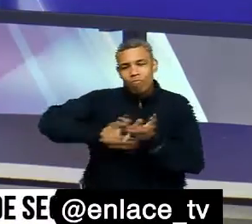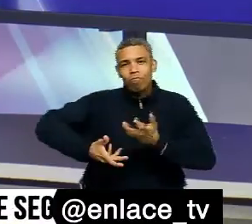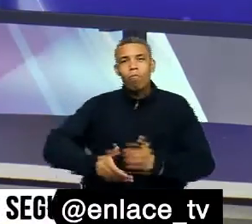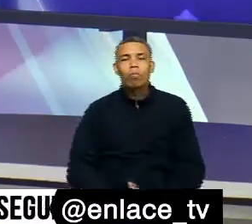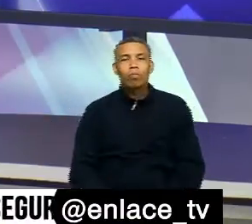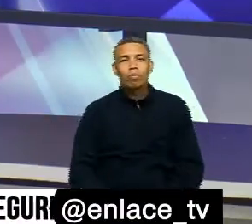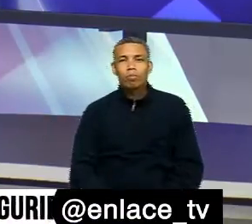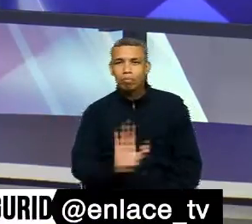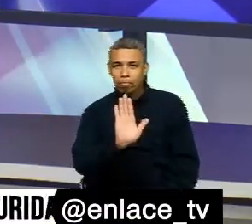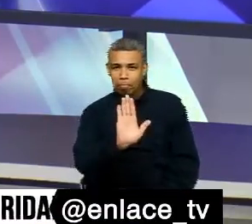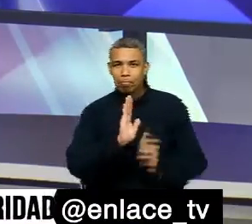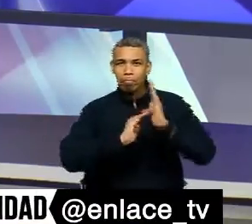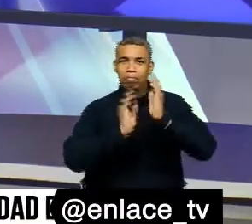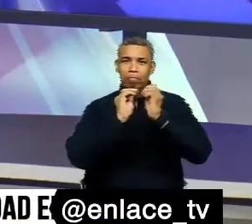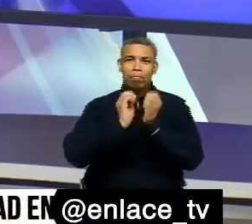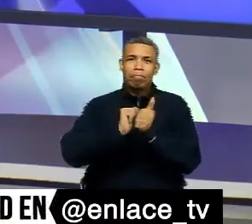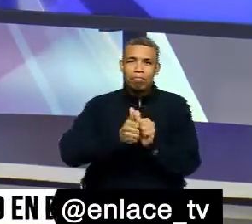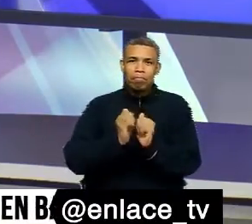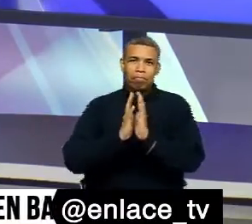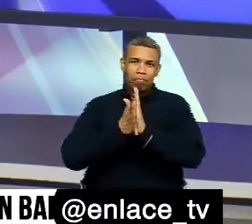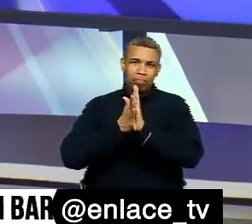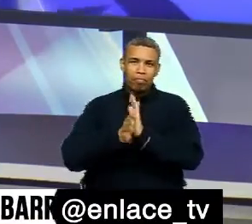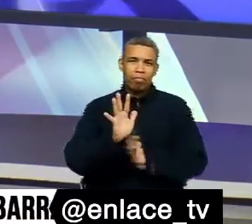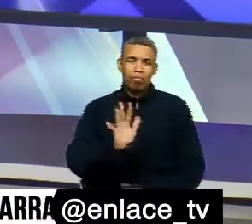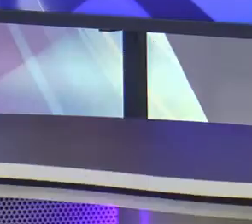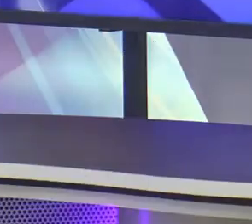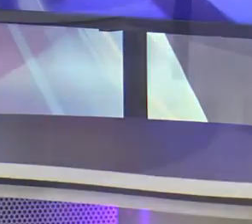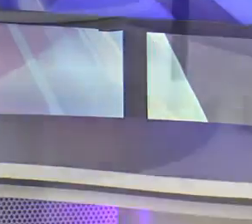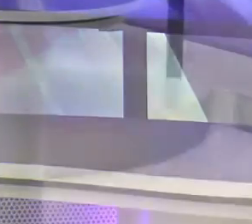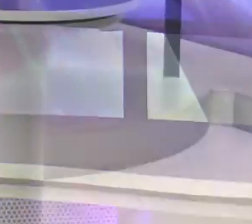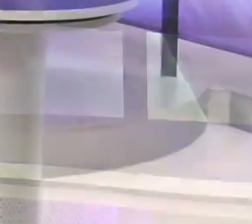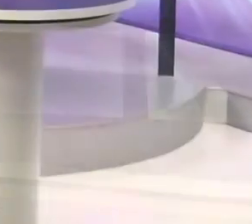Momento de hacer una pausa, al regresar información deportiva.